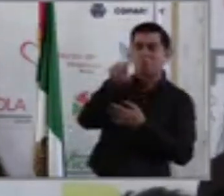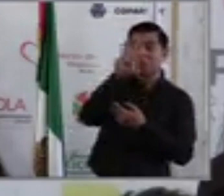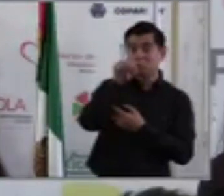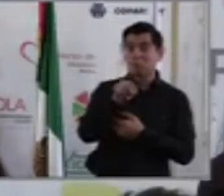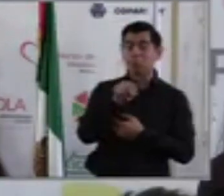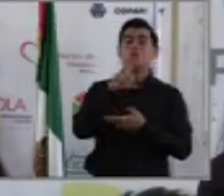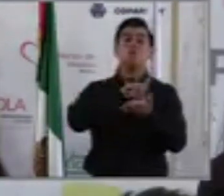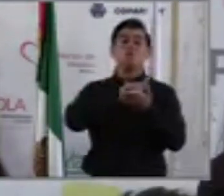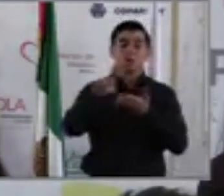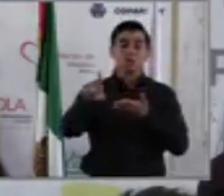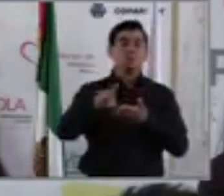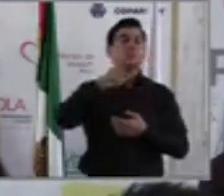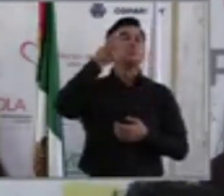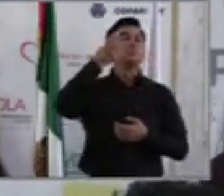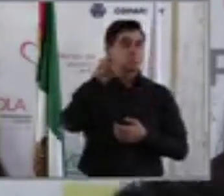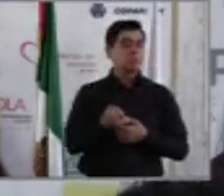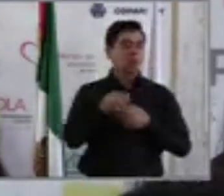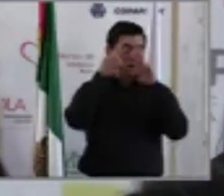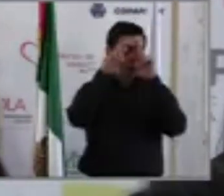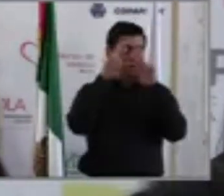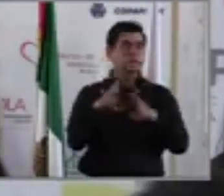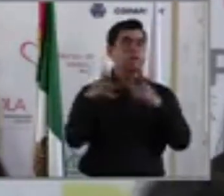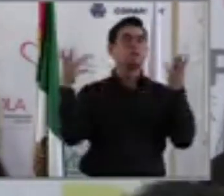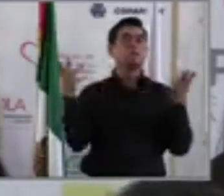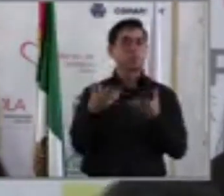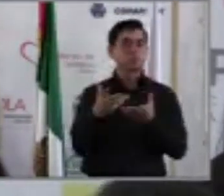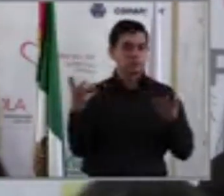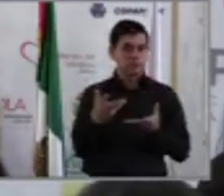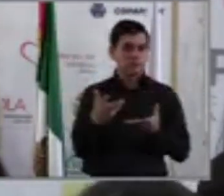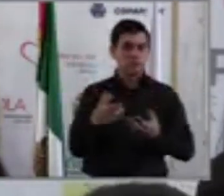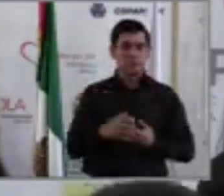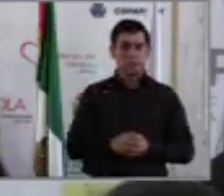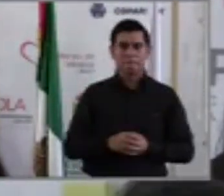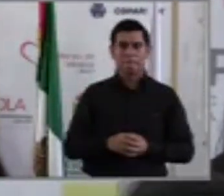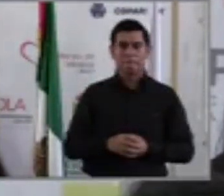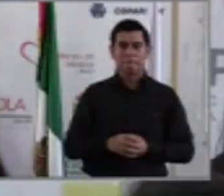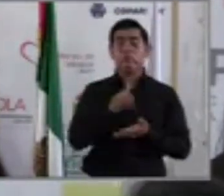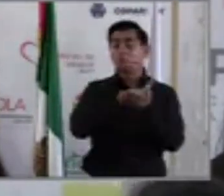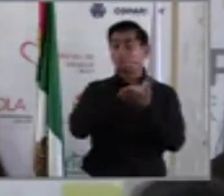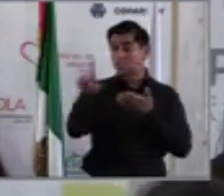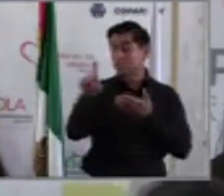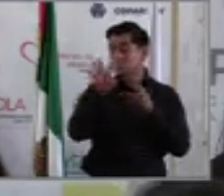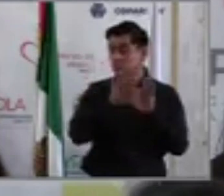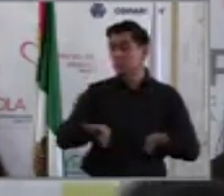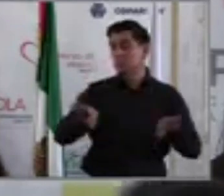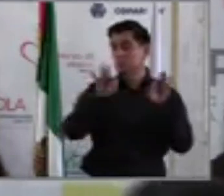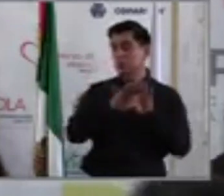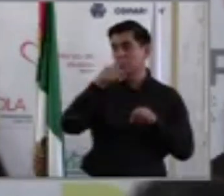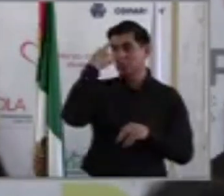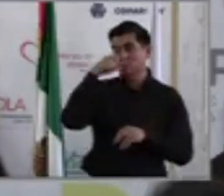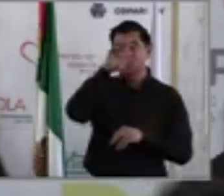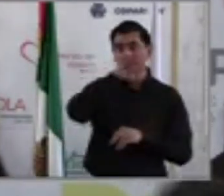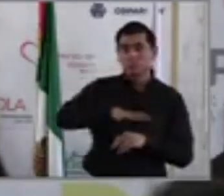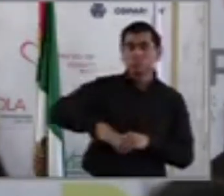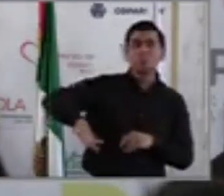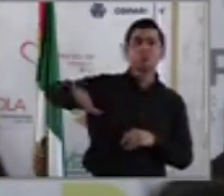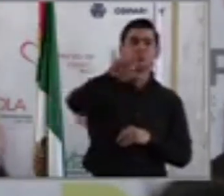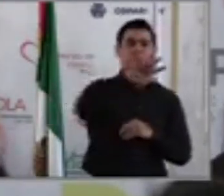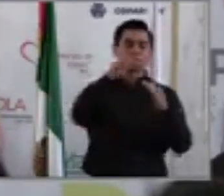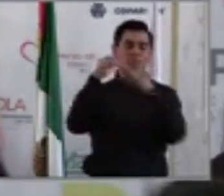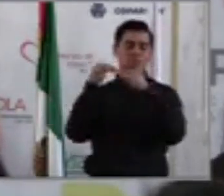se ejercen. Y para que se ejerzan los derechos plenos para todas y para todos,